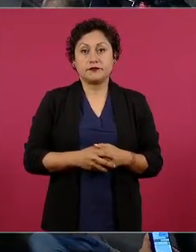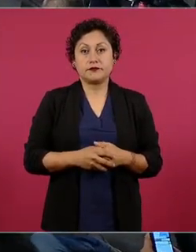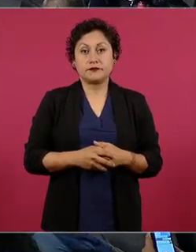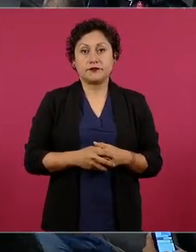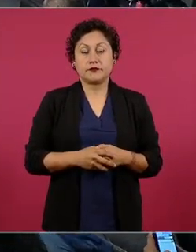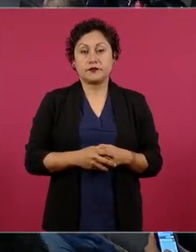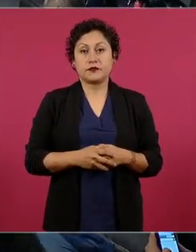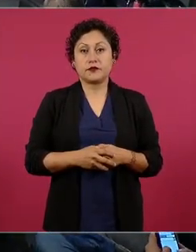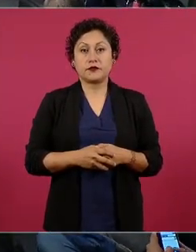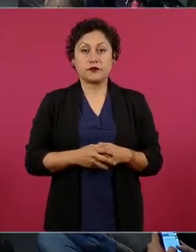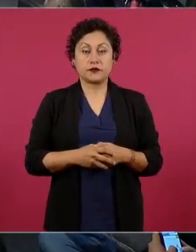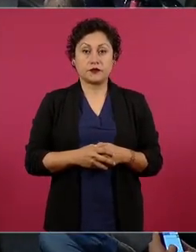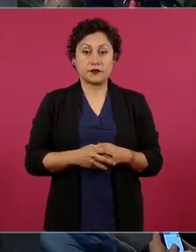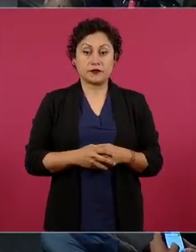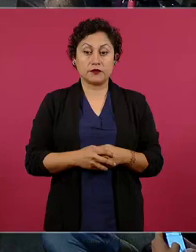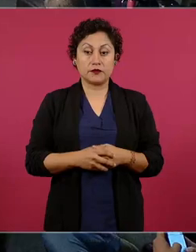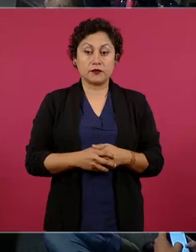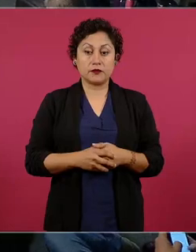que